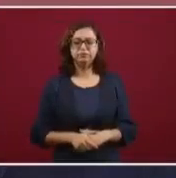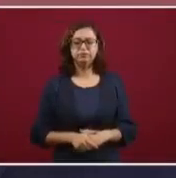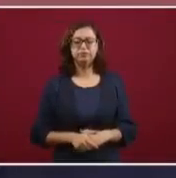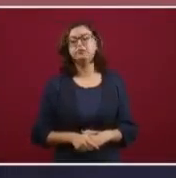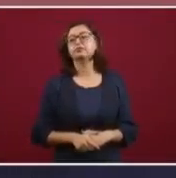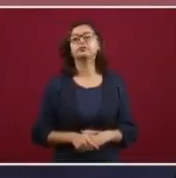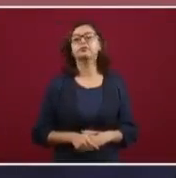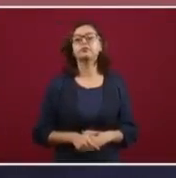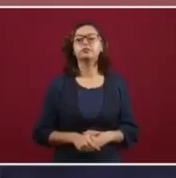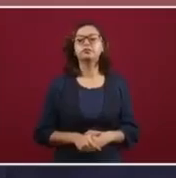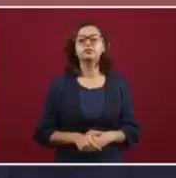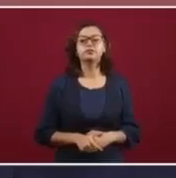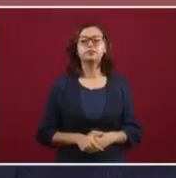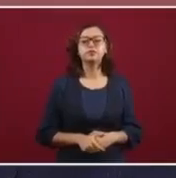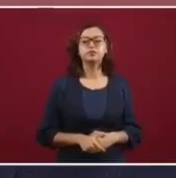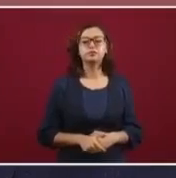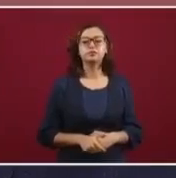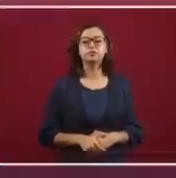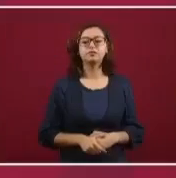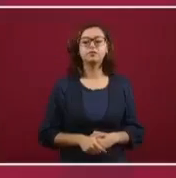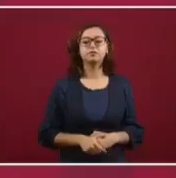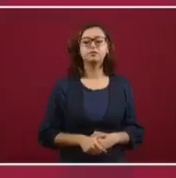Antes no se podía